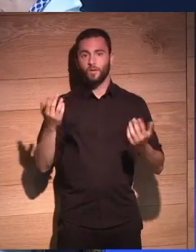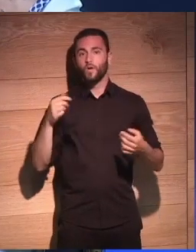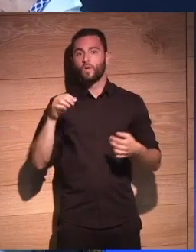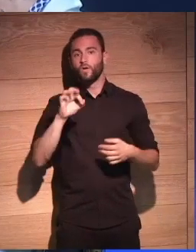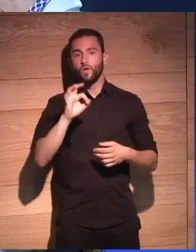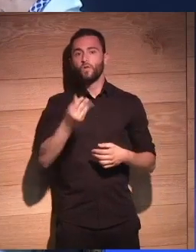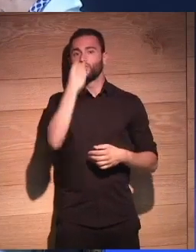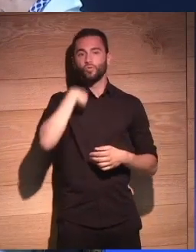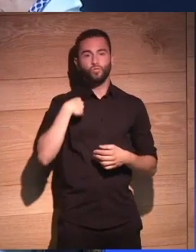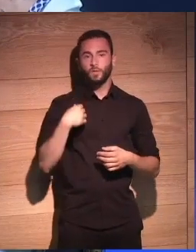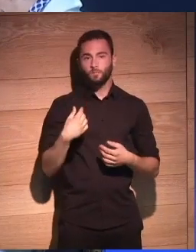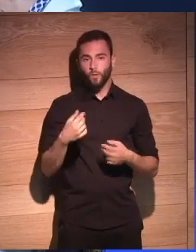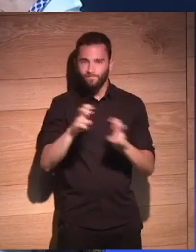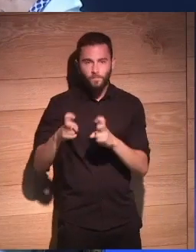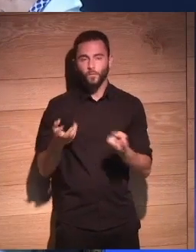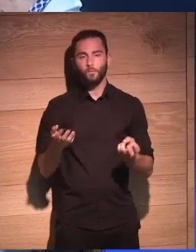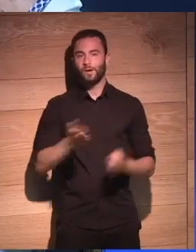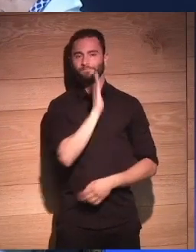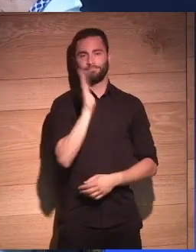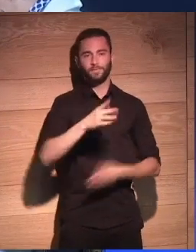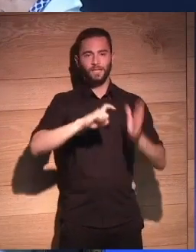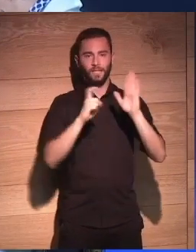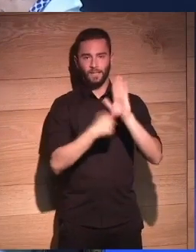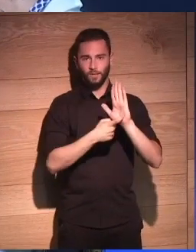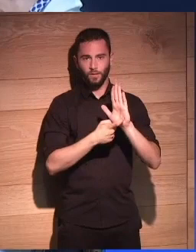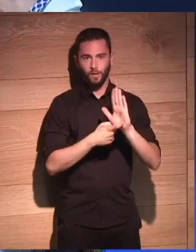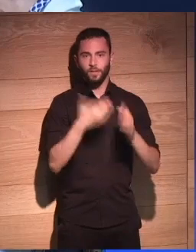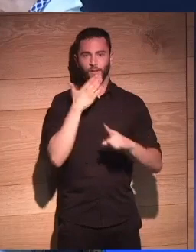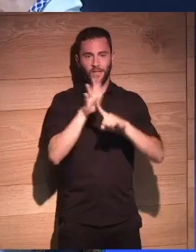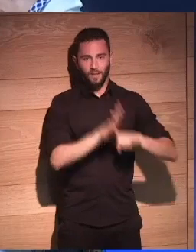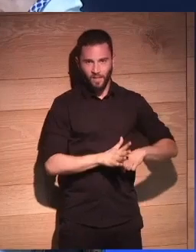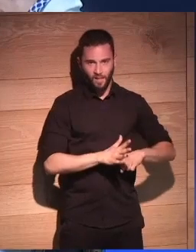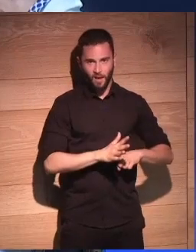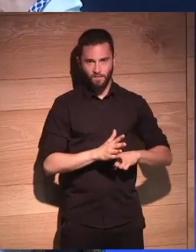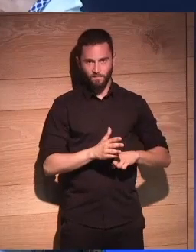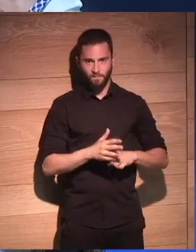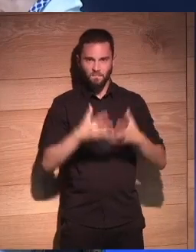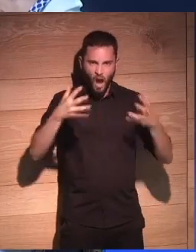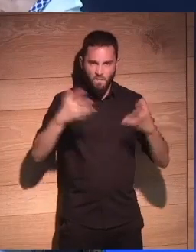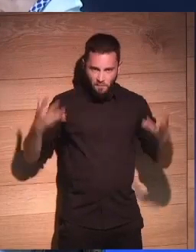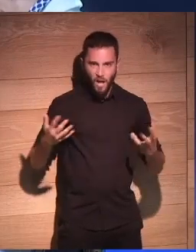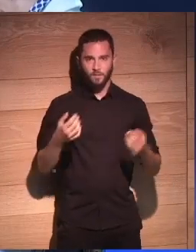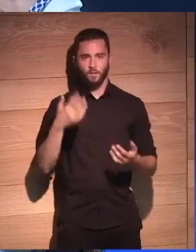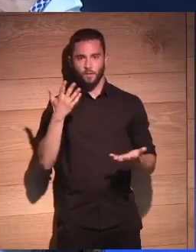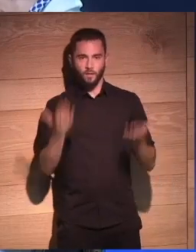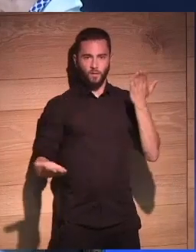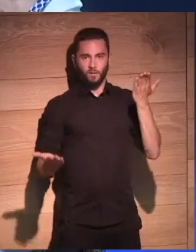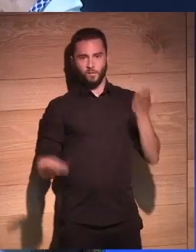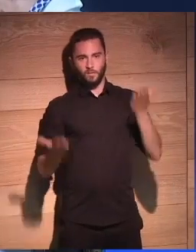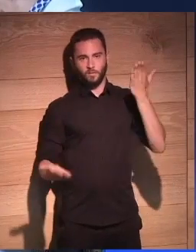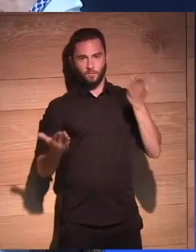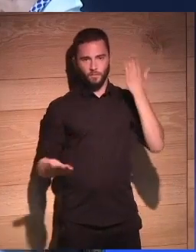¿no? A muchas cosas. Y refuerza el edadismo, refuerza la desigualdad. Y la desigualdad